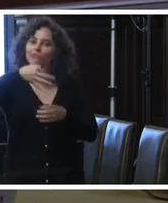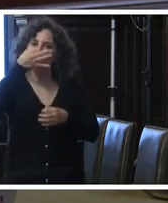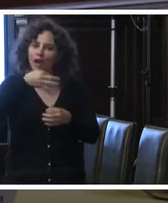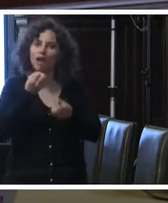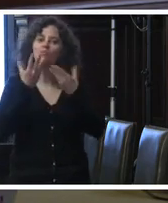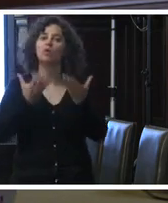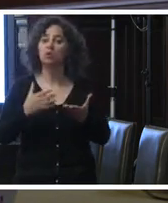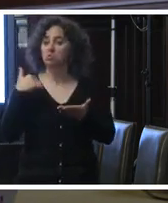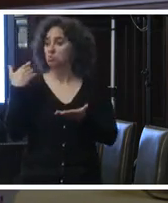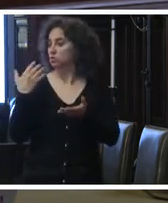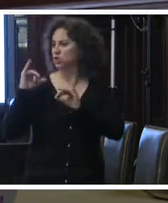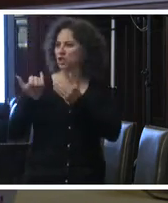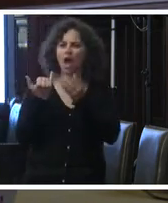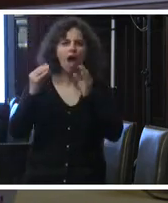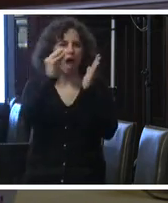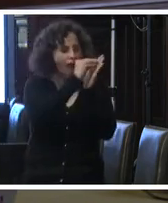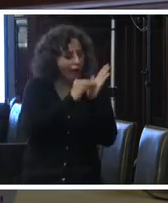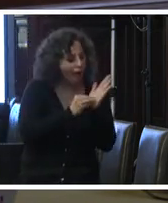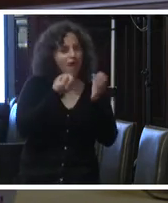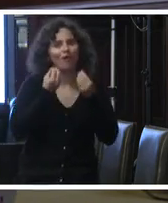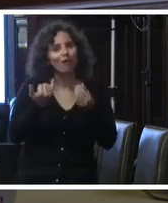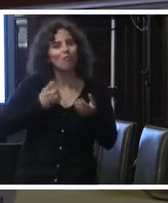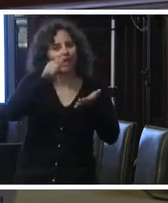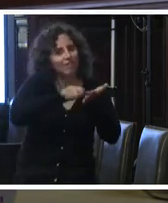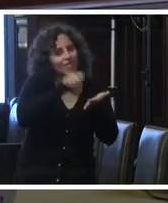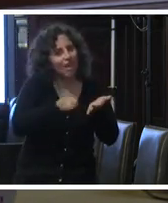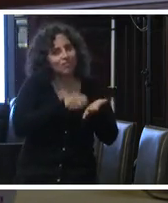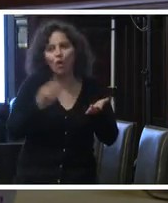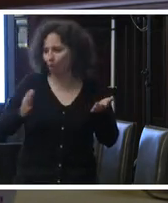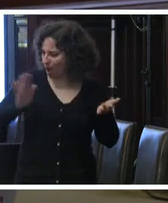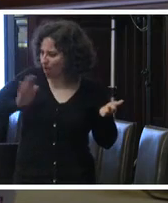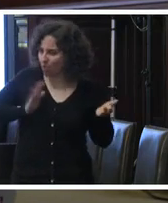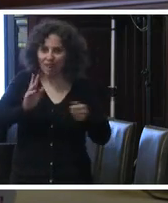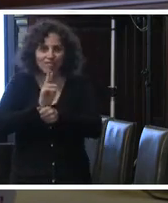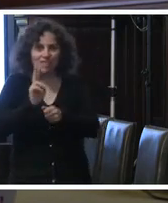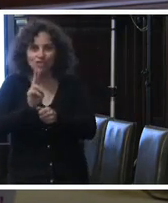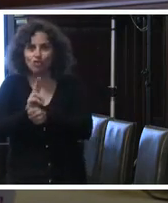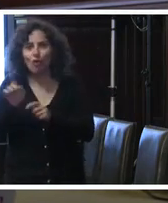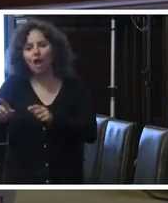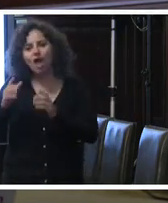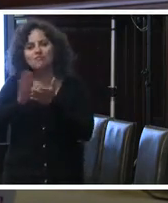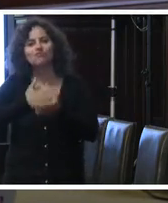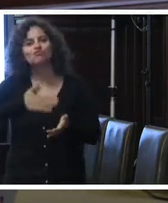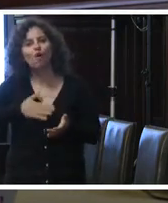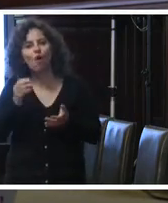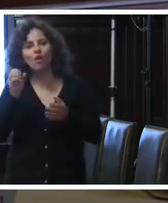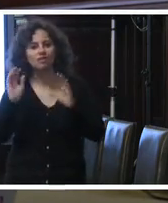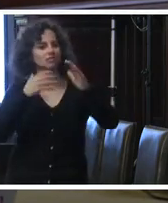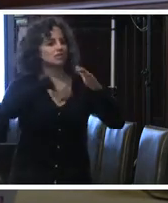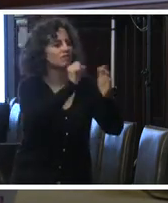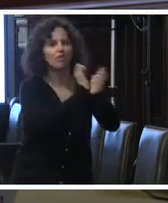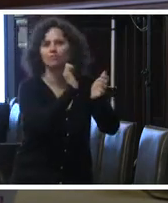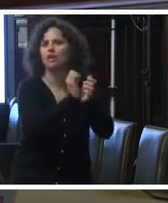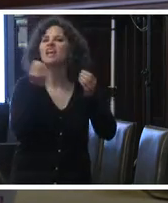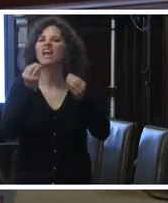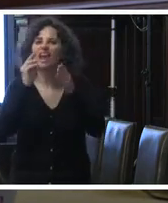estado ya sistematizando cómo es que las mujeres defensoras son criminalizadas y bajo